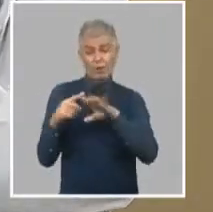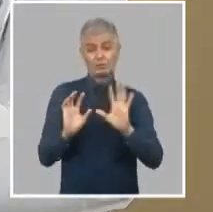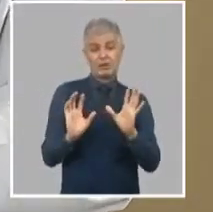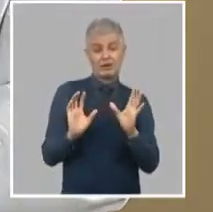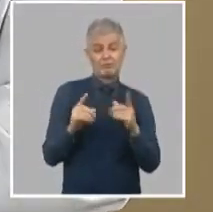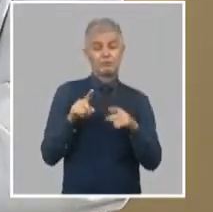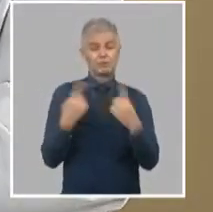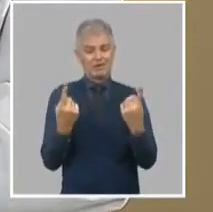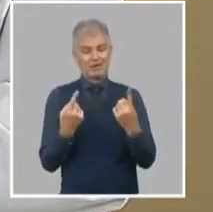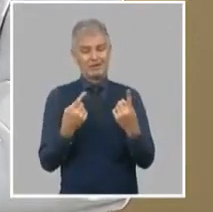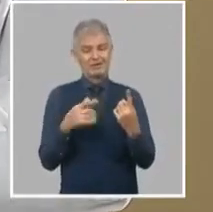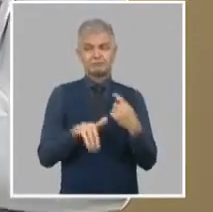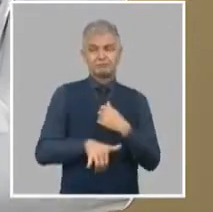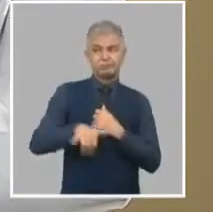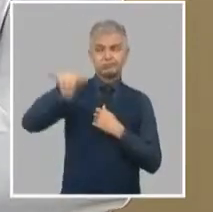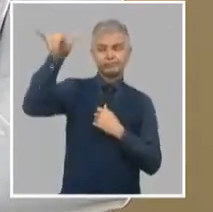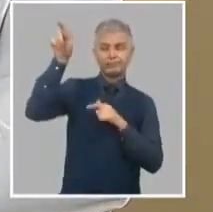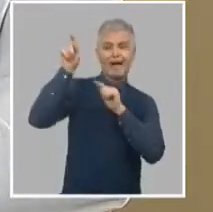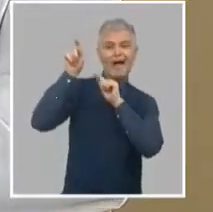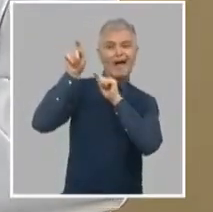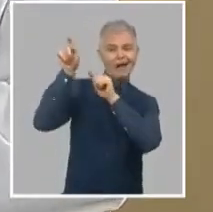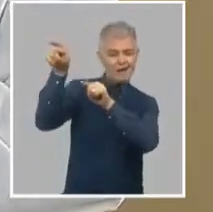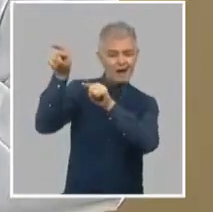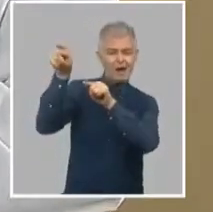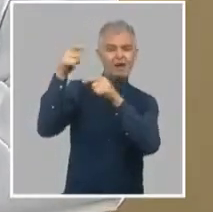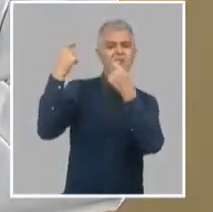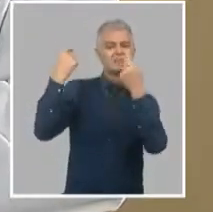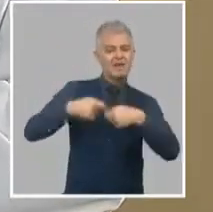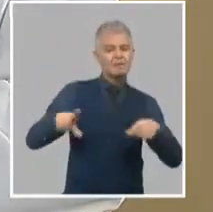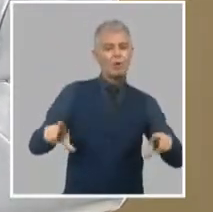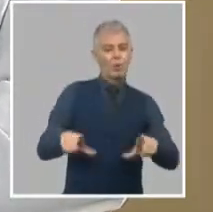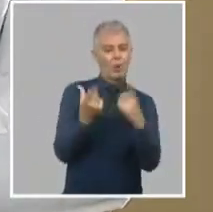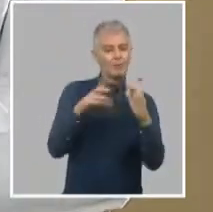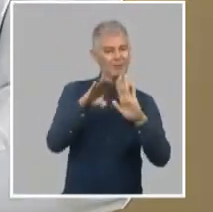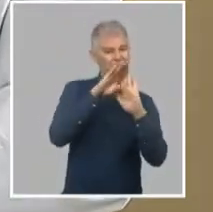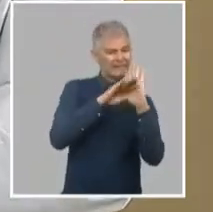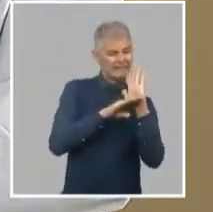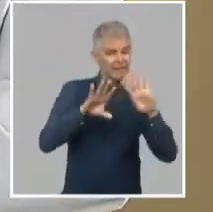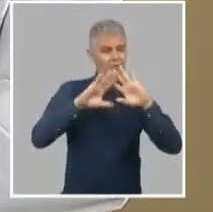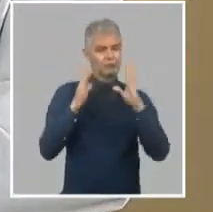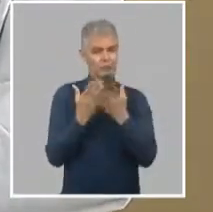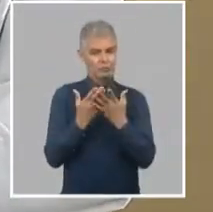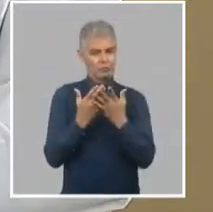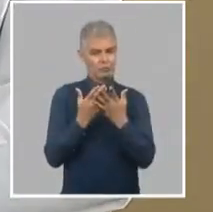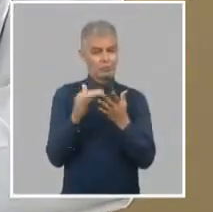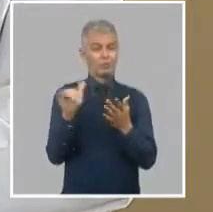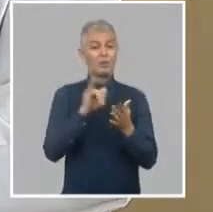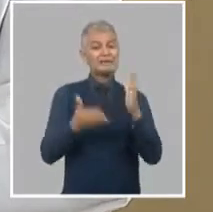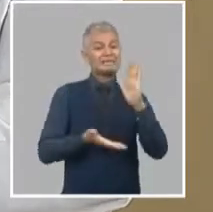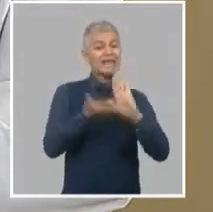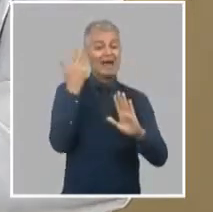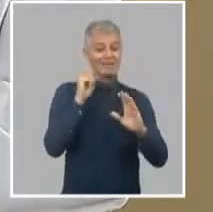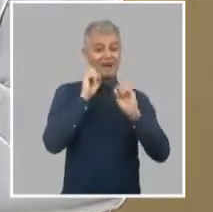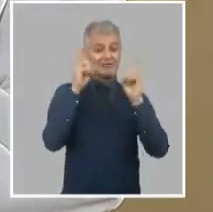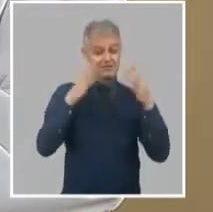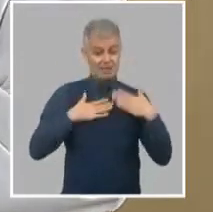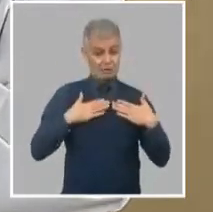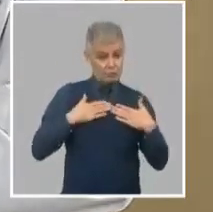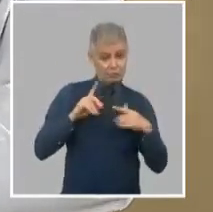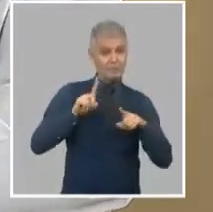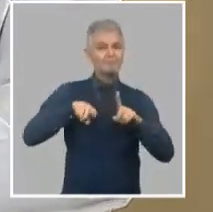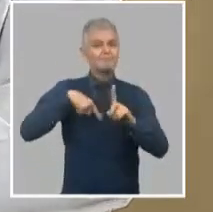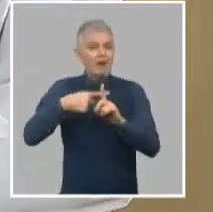que fuera a hacerse en ese lugar se hiciera con todas las medidas necesarias para salvar también nuestras vidas y así preservar la vida de